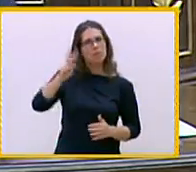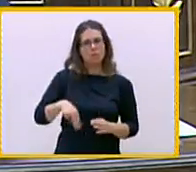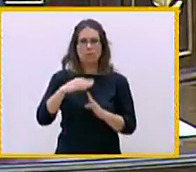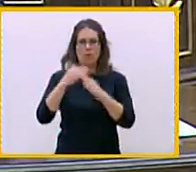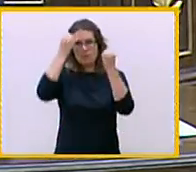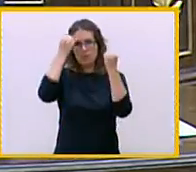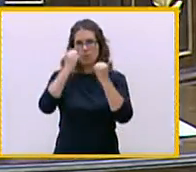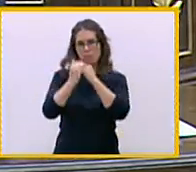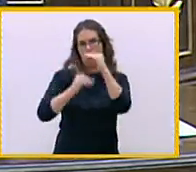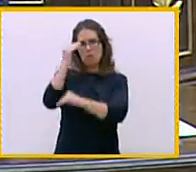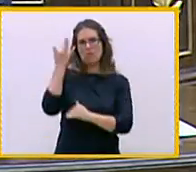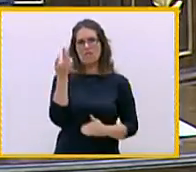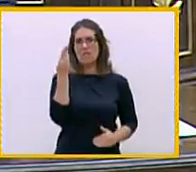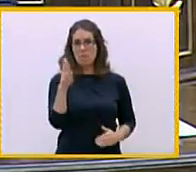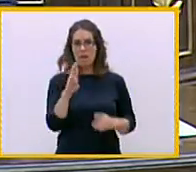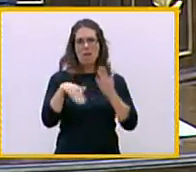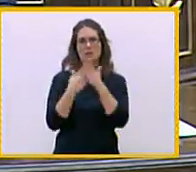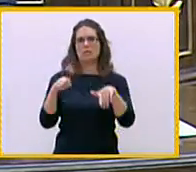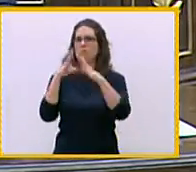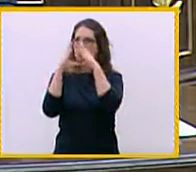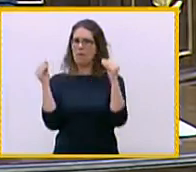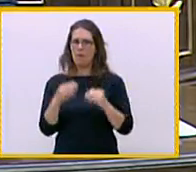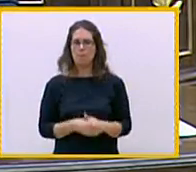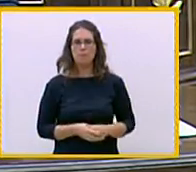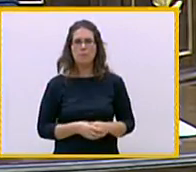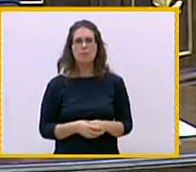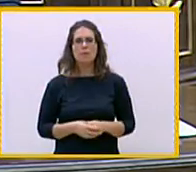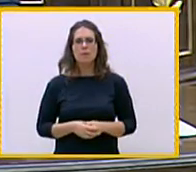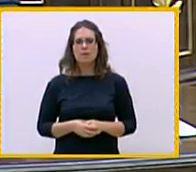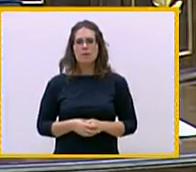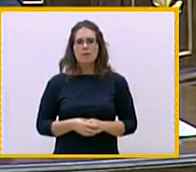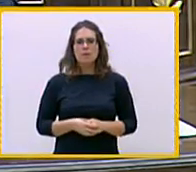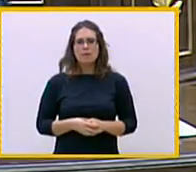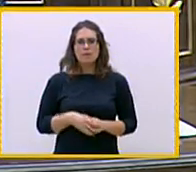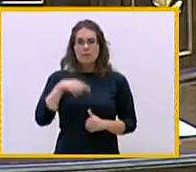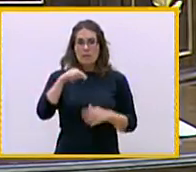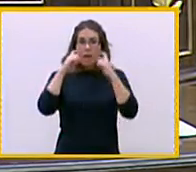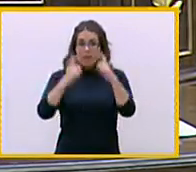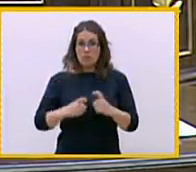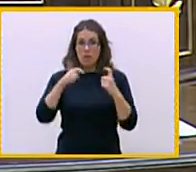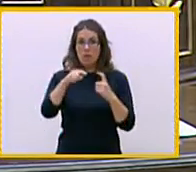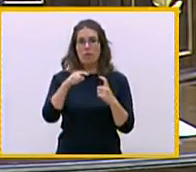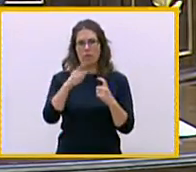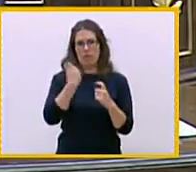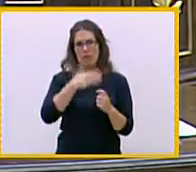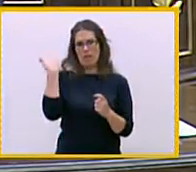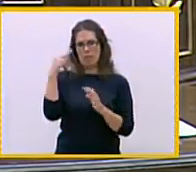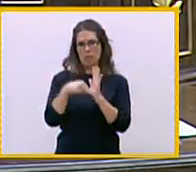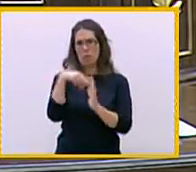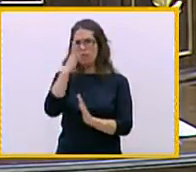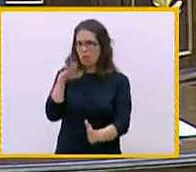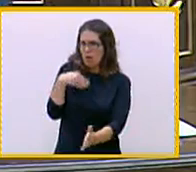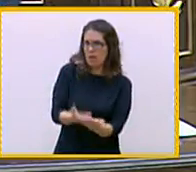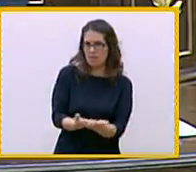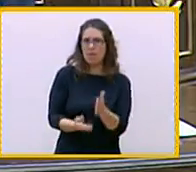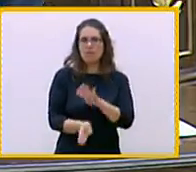formación profesional y los universitarios. Es la continuación de un esfuerzo mantenido desde 2004. El Gobierno